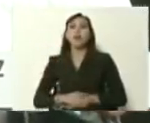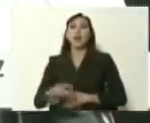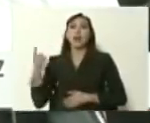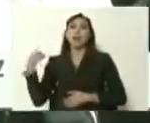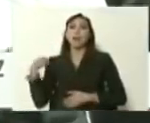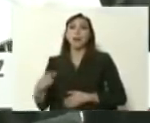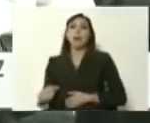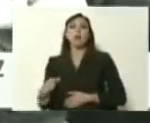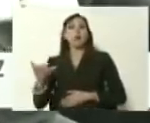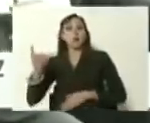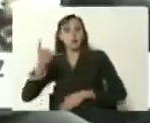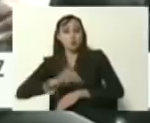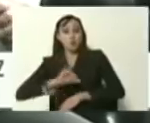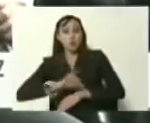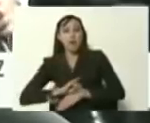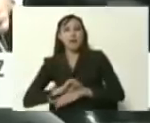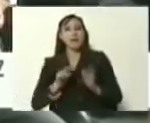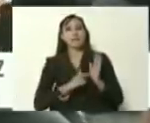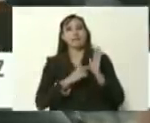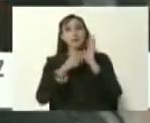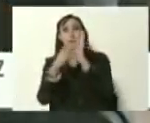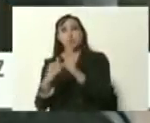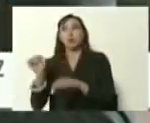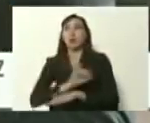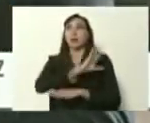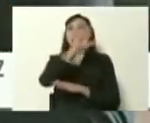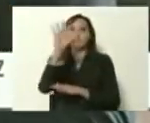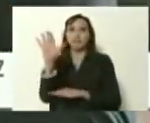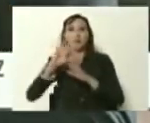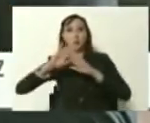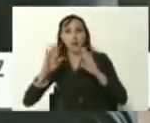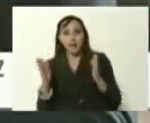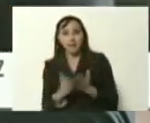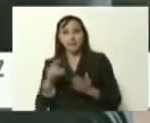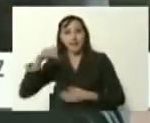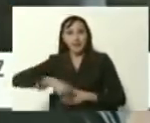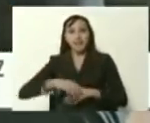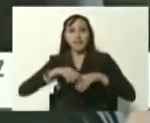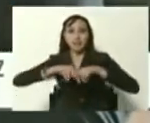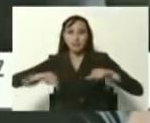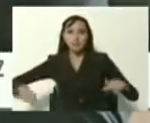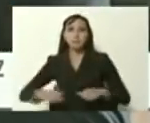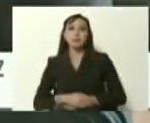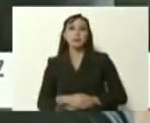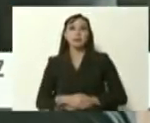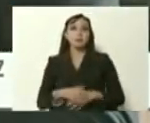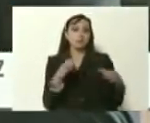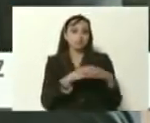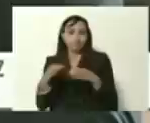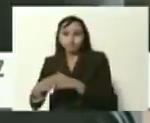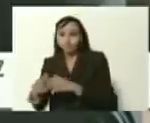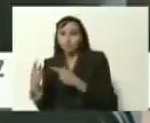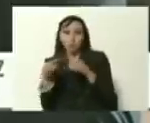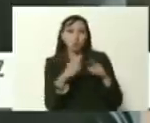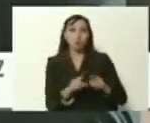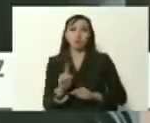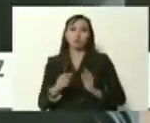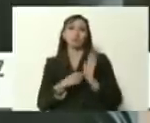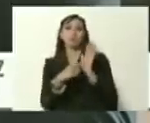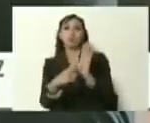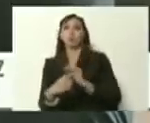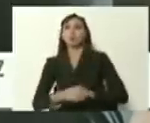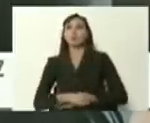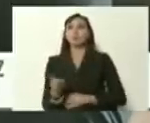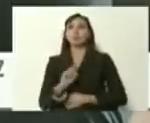una iglesia representando al cielo en la tierra y no representando ningún partido político. Porque más